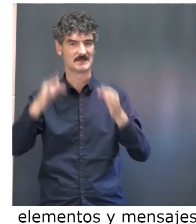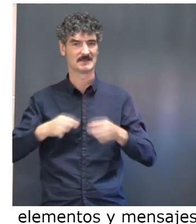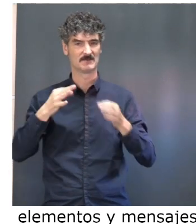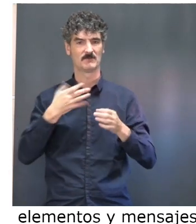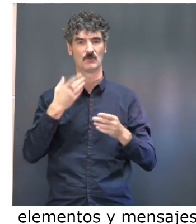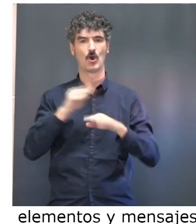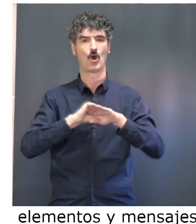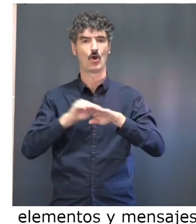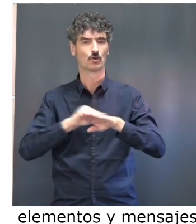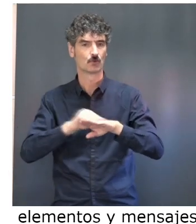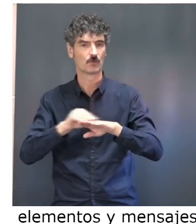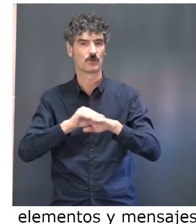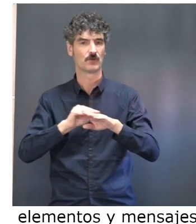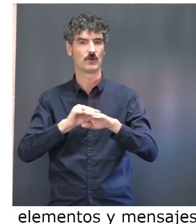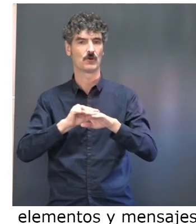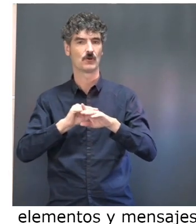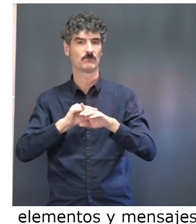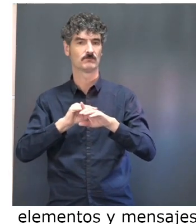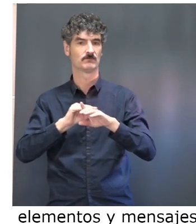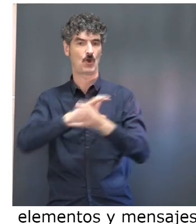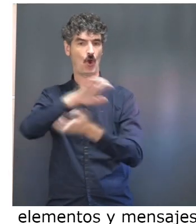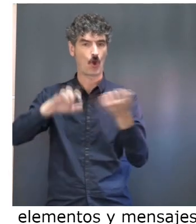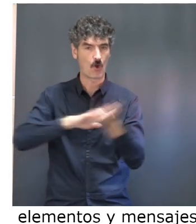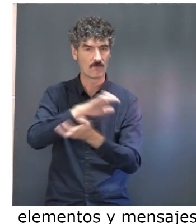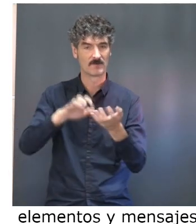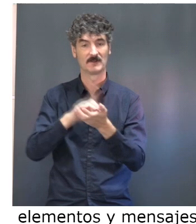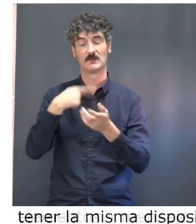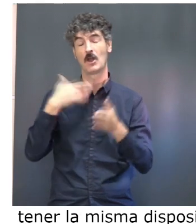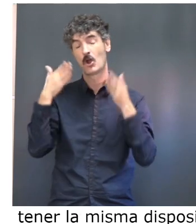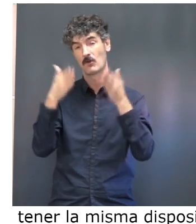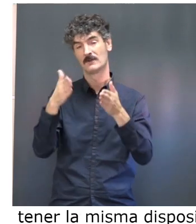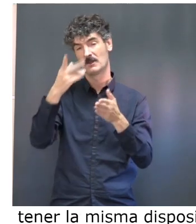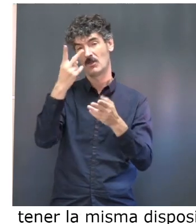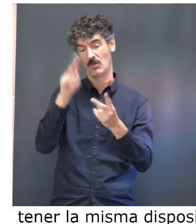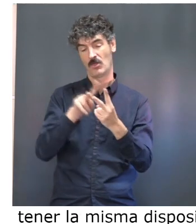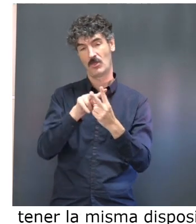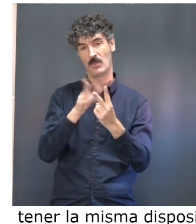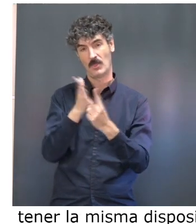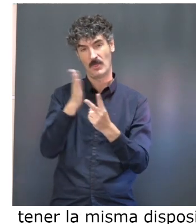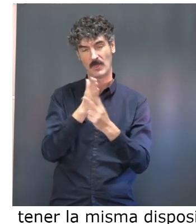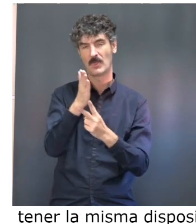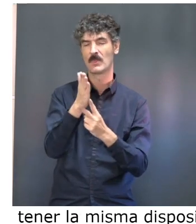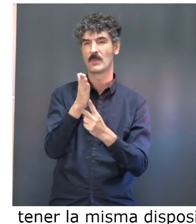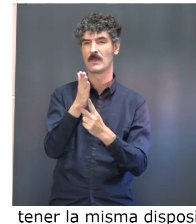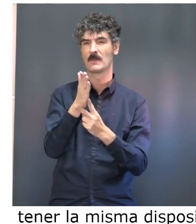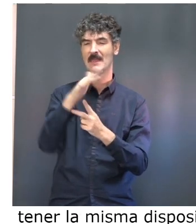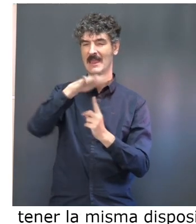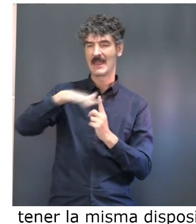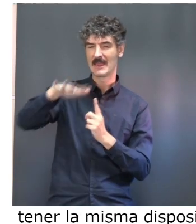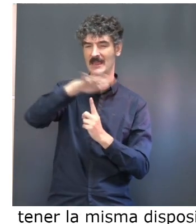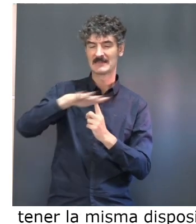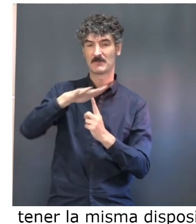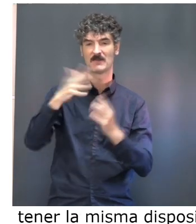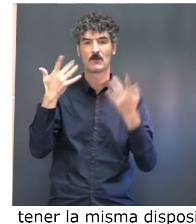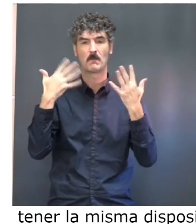resolución de conflictos. Y entonces, según les oía, me acordaba que concretamente 2 de ellos transcurren en este espacio de los